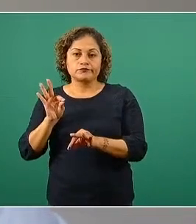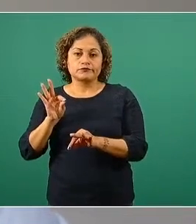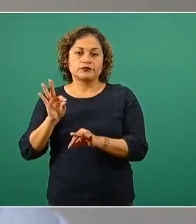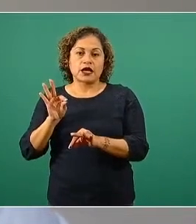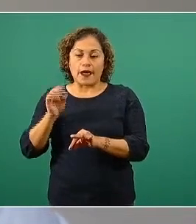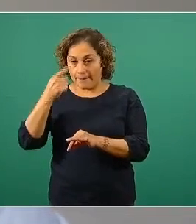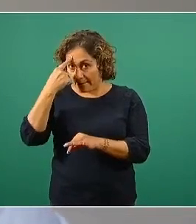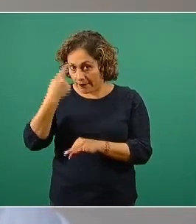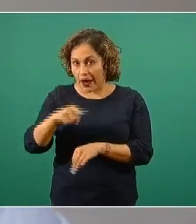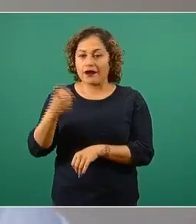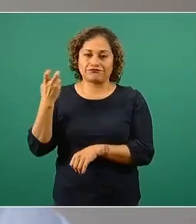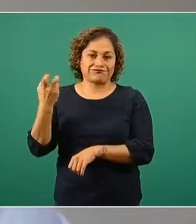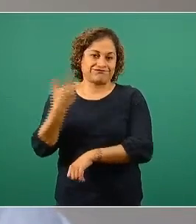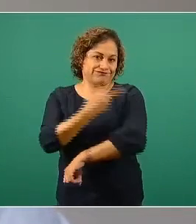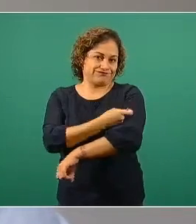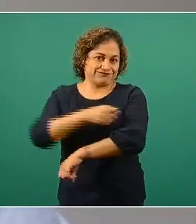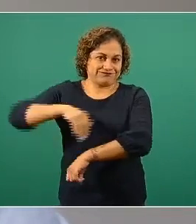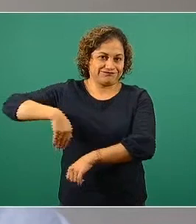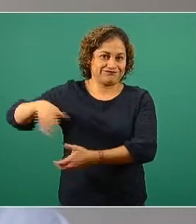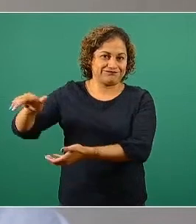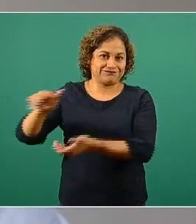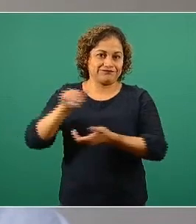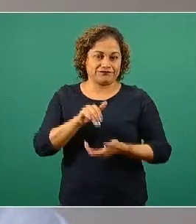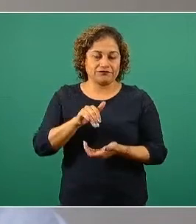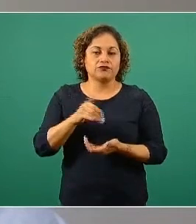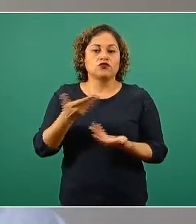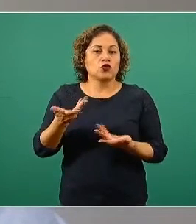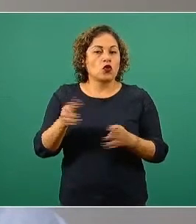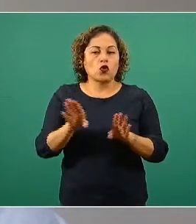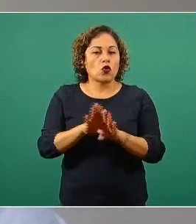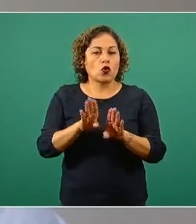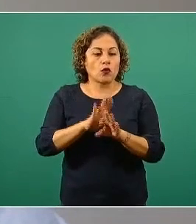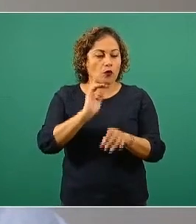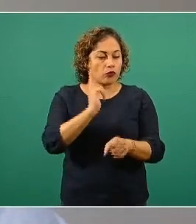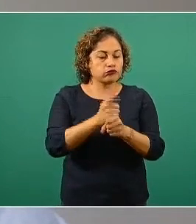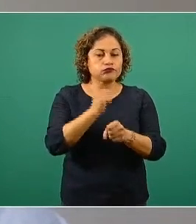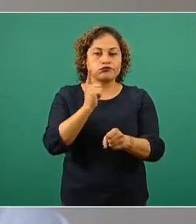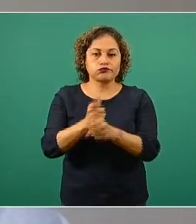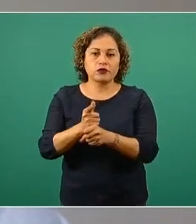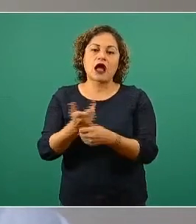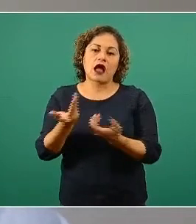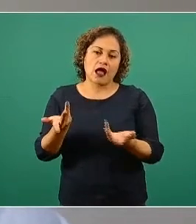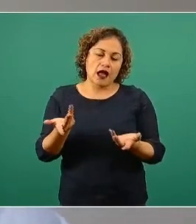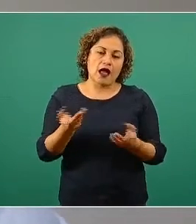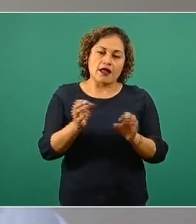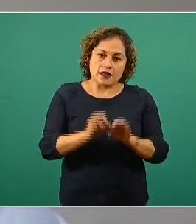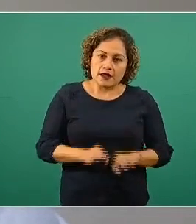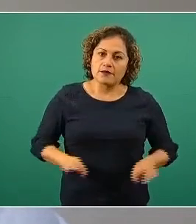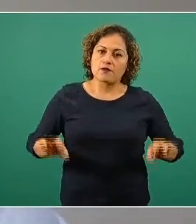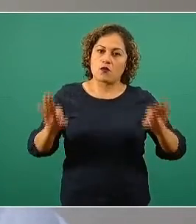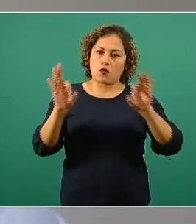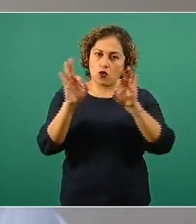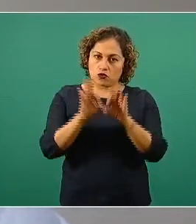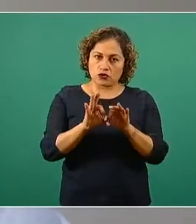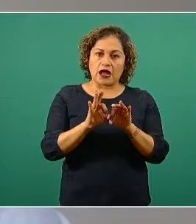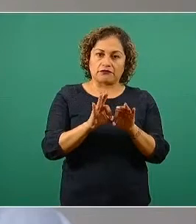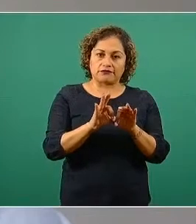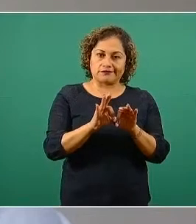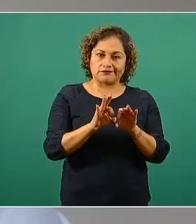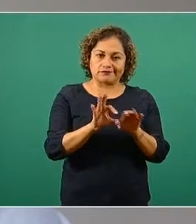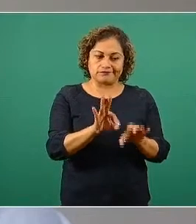fin de semana en base a ciertos criterios muy importantes que obviamente les darían esa